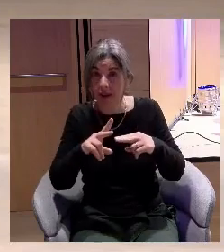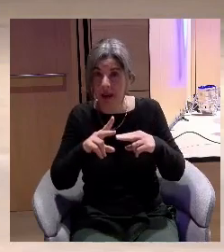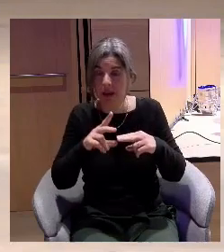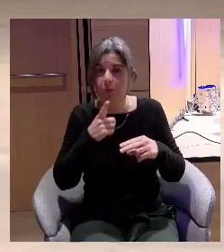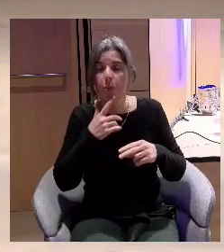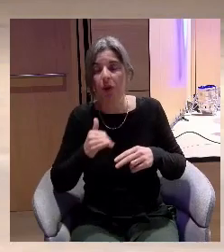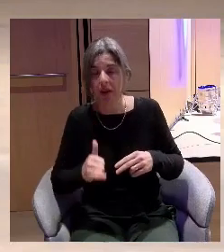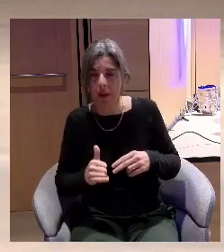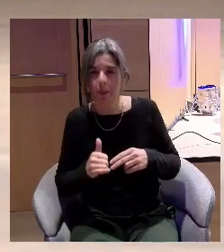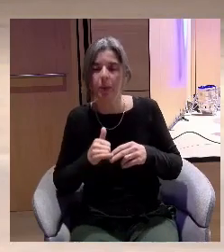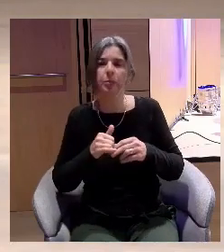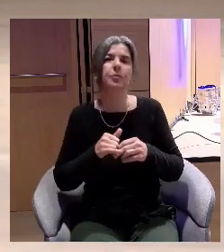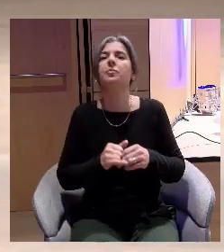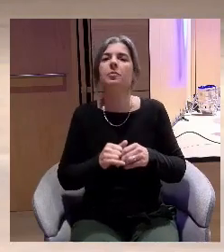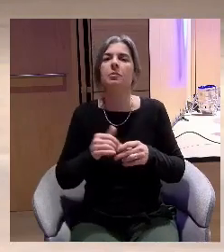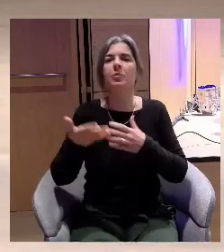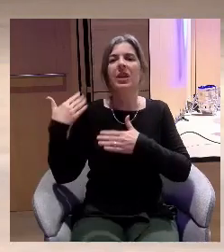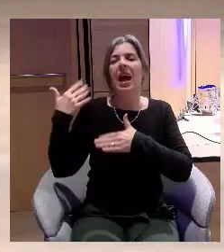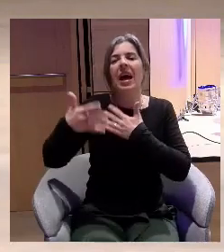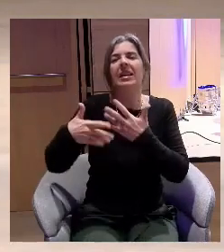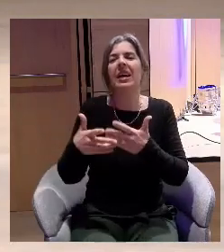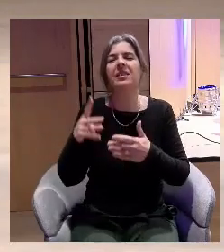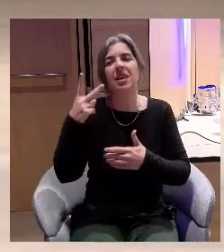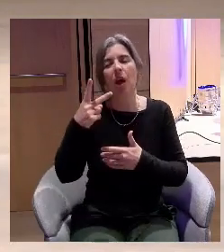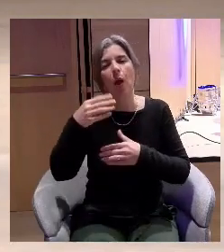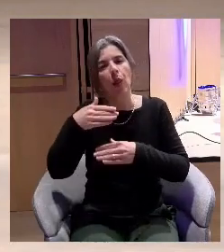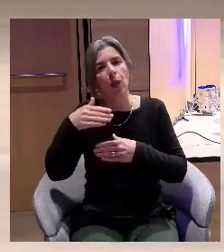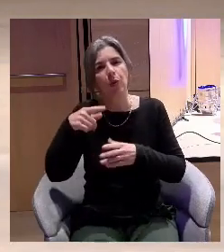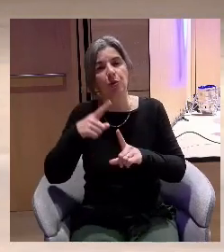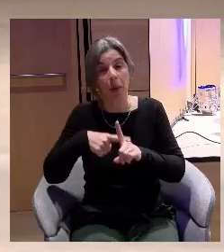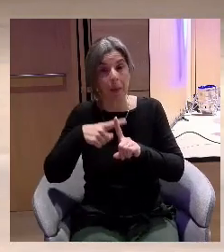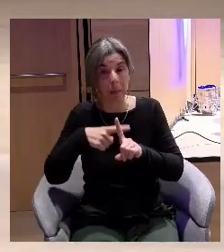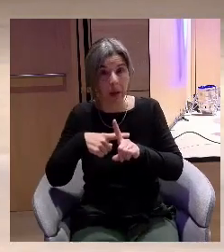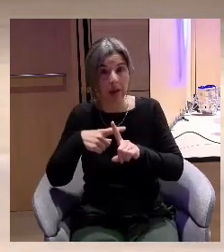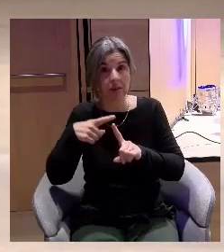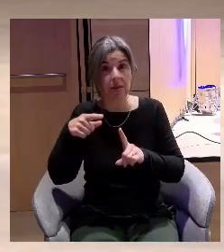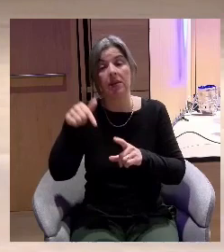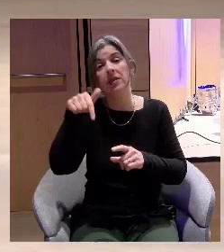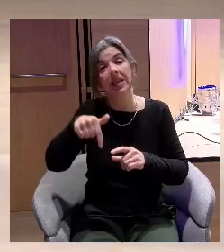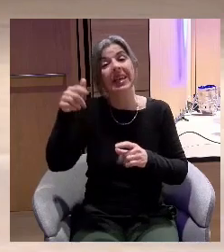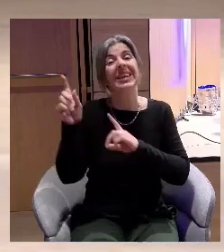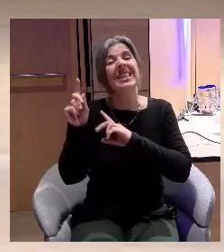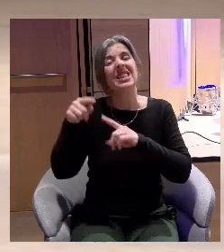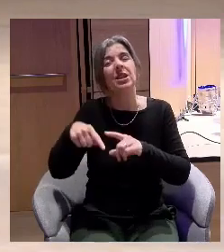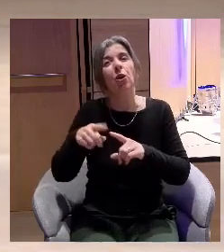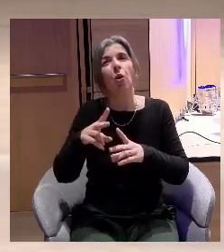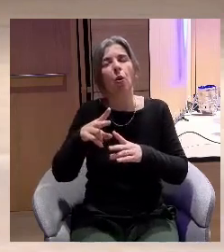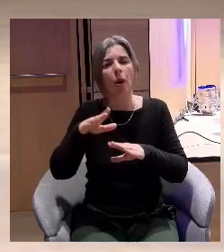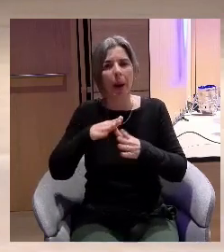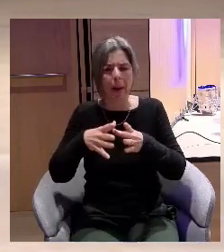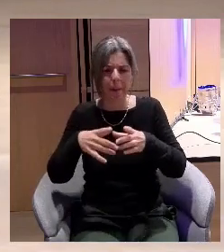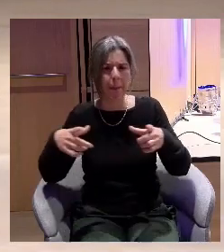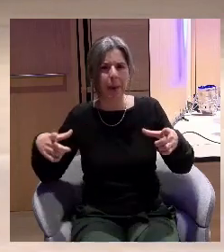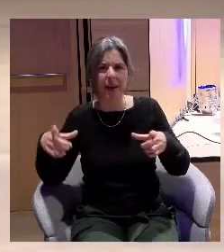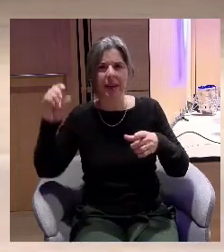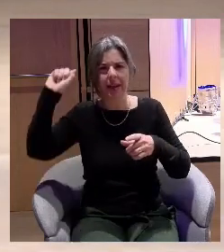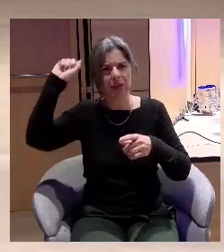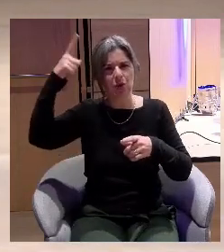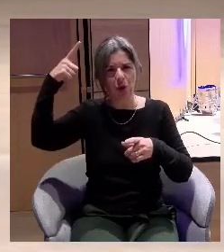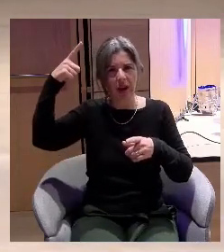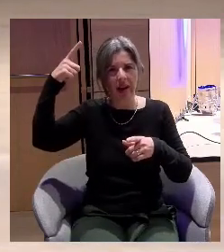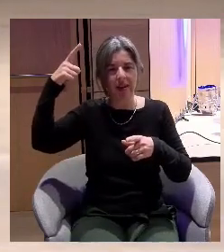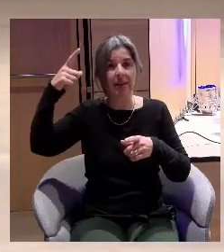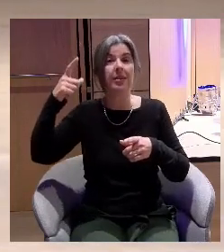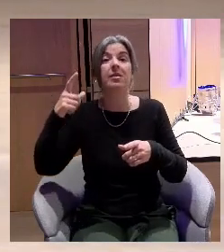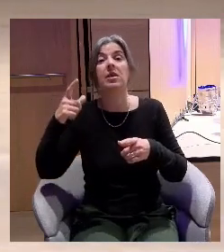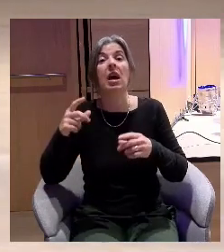2 meses, por ejemplo, llegó a un territorio paneles solares y Wi-Fi, no había acceso a Internet. Y